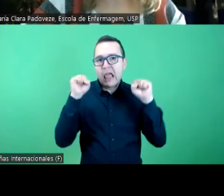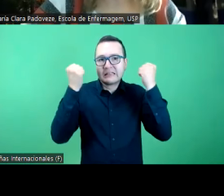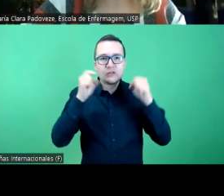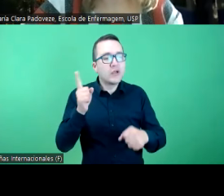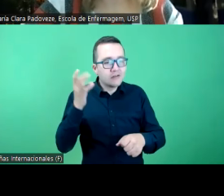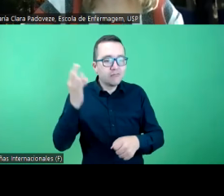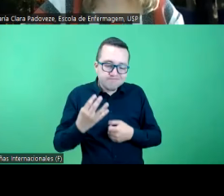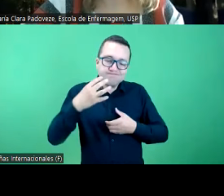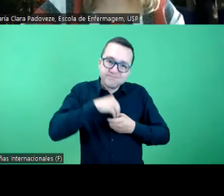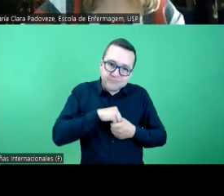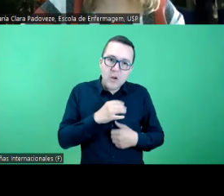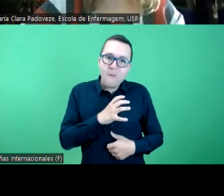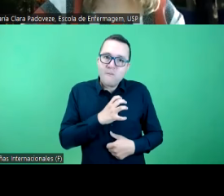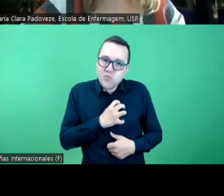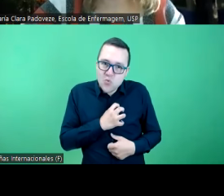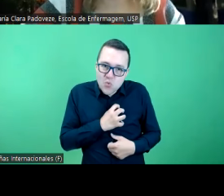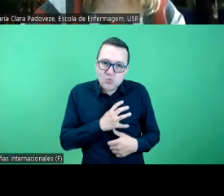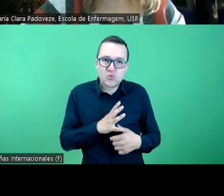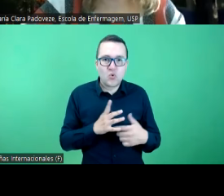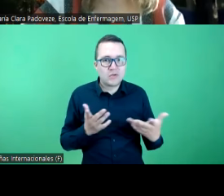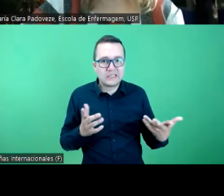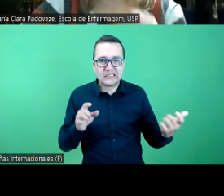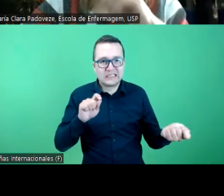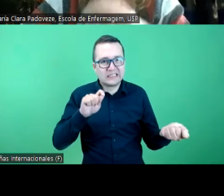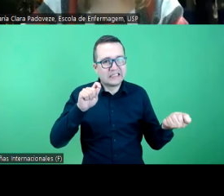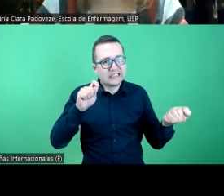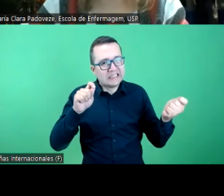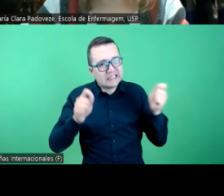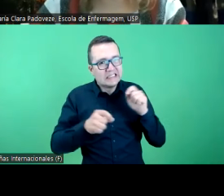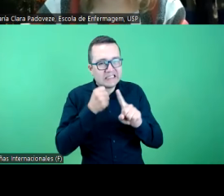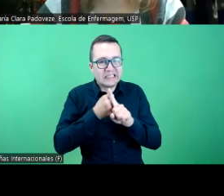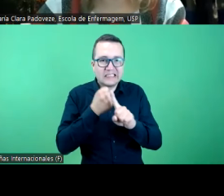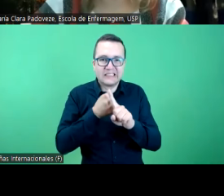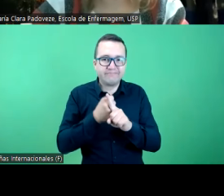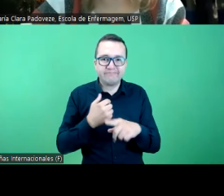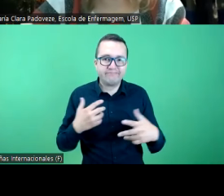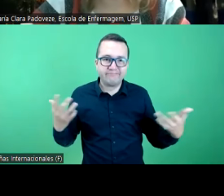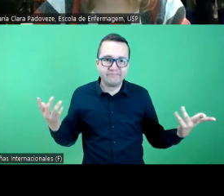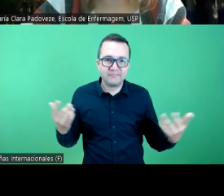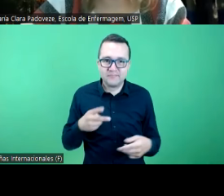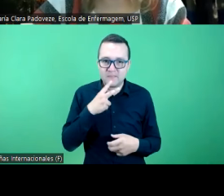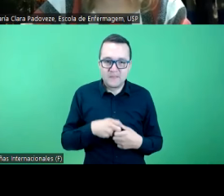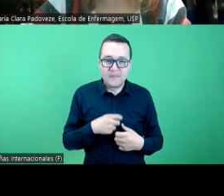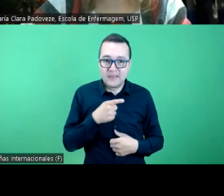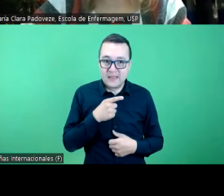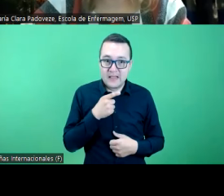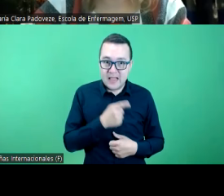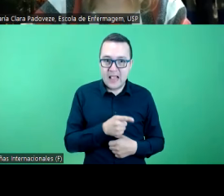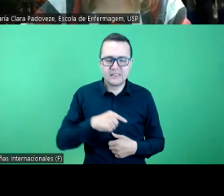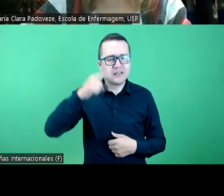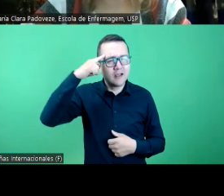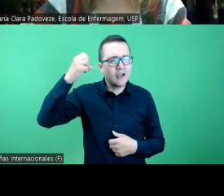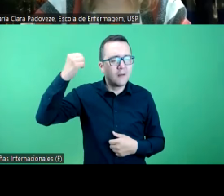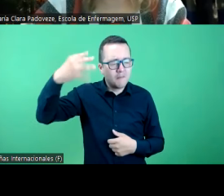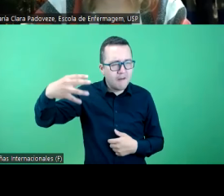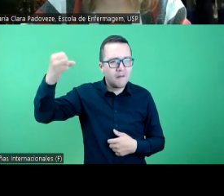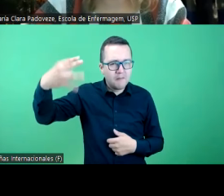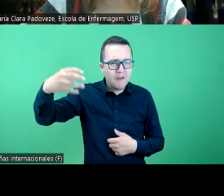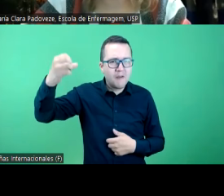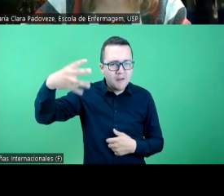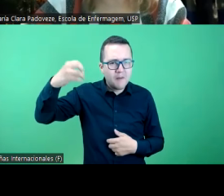volvió a inyectar a Nicolás con penicilina de 1,5 millones. Nicolás tenía fuertes dolores de cabeza, fiebre,